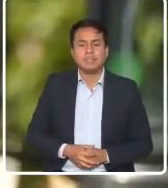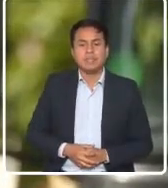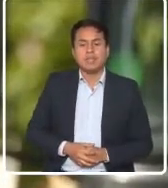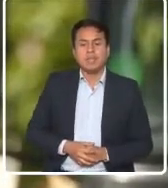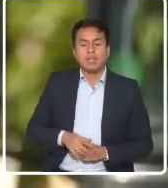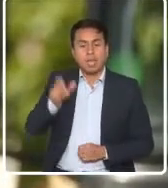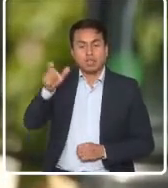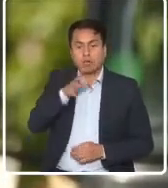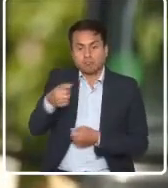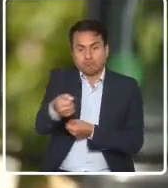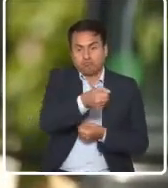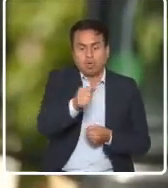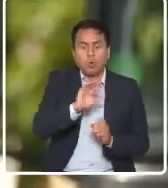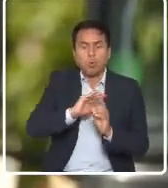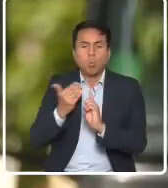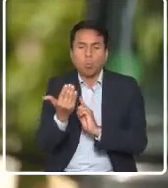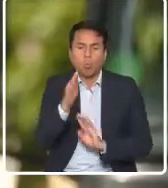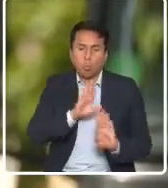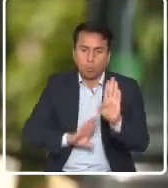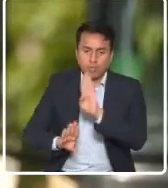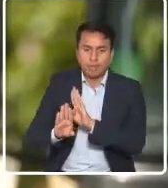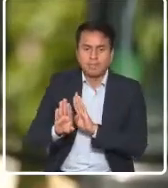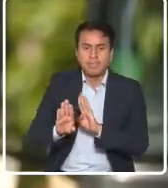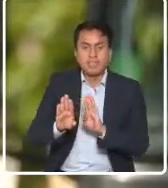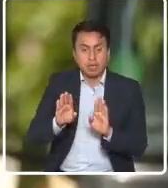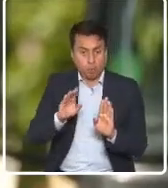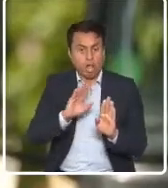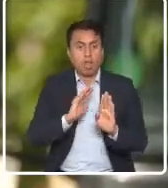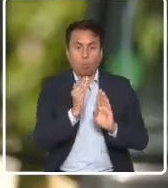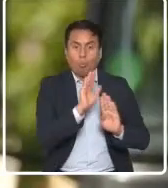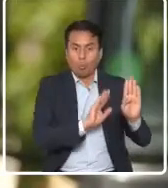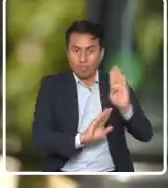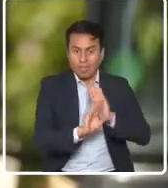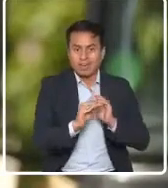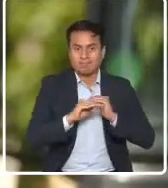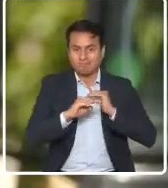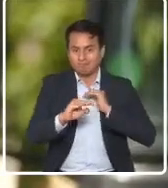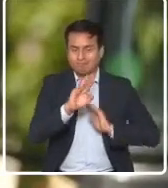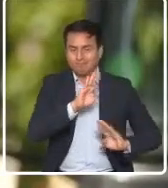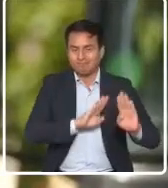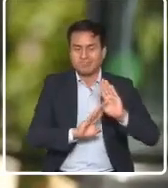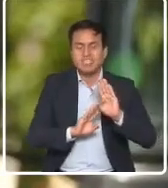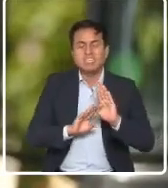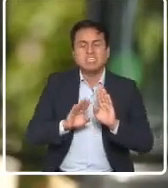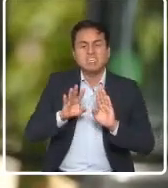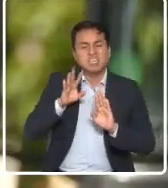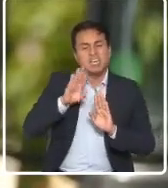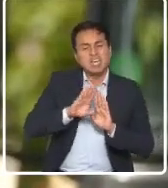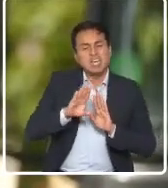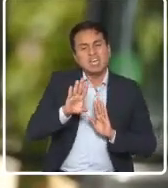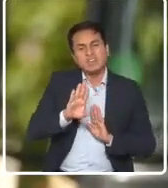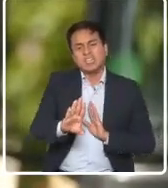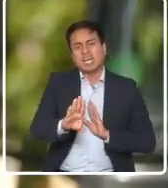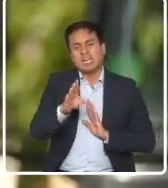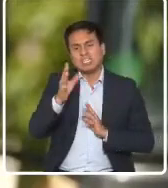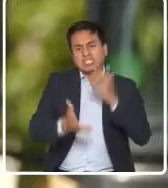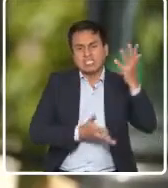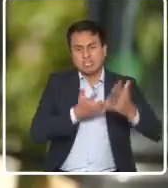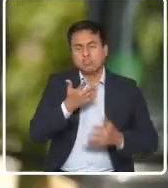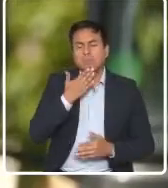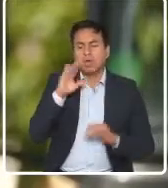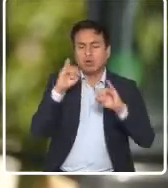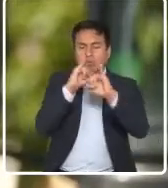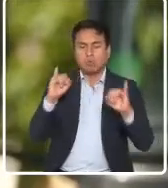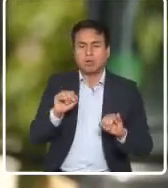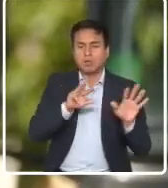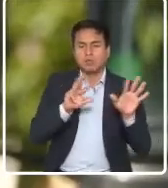Los brigadistas nos cuidan y también tenemos el deber de cuidarlos. Evitar los incendios es, sin lugar a dudas, la mejor forma de hacerlo,